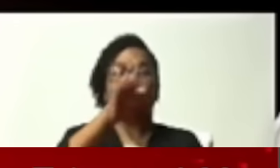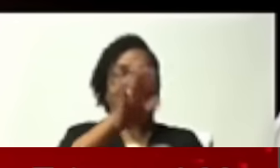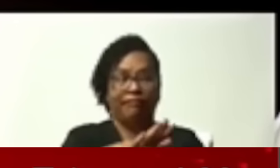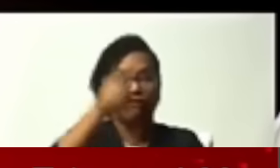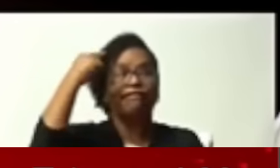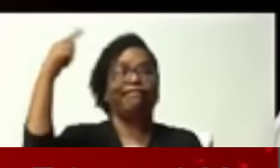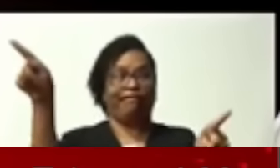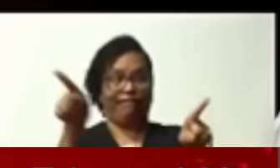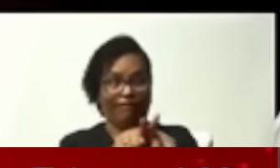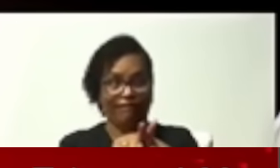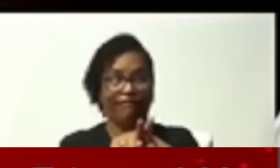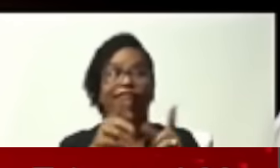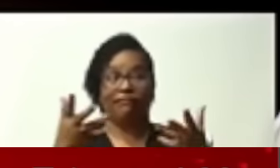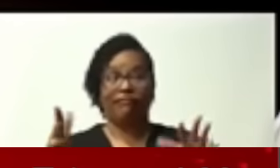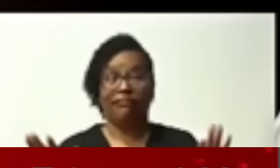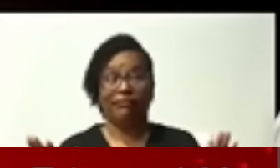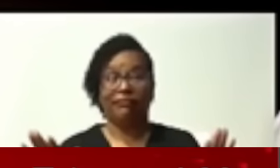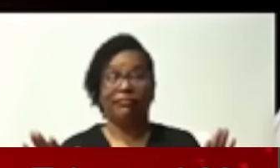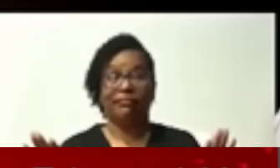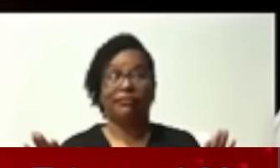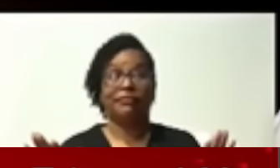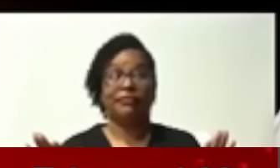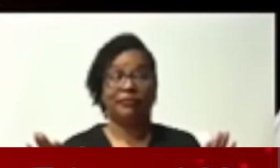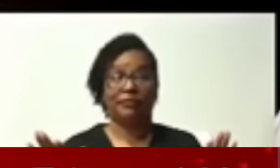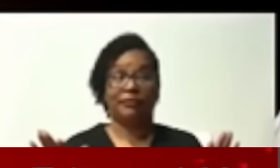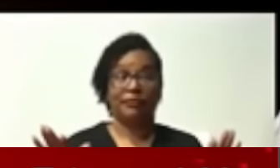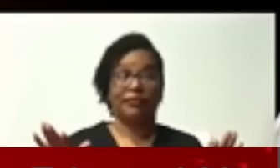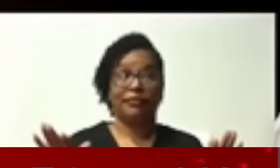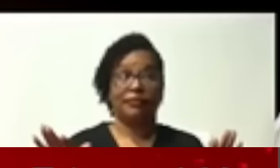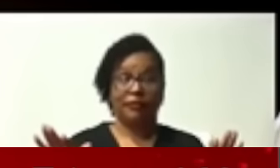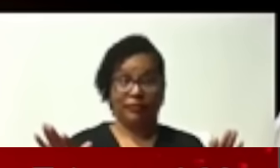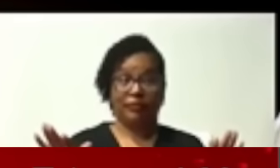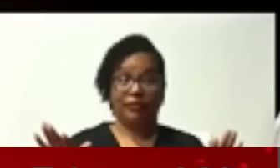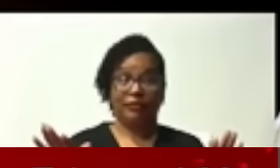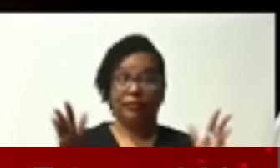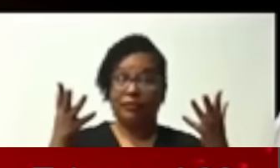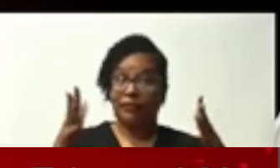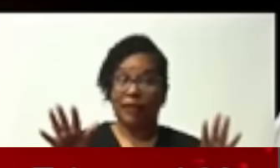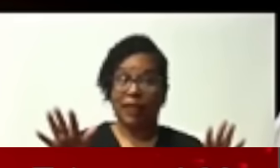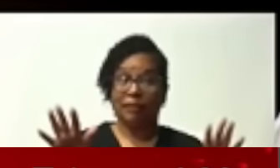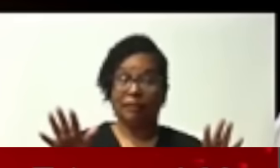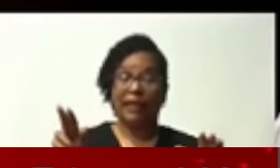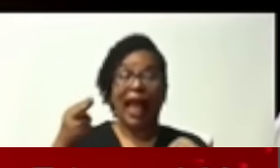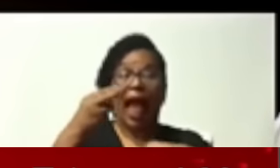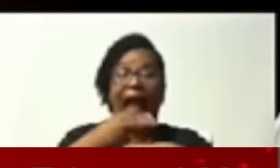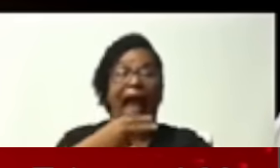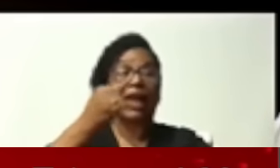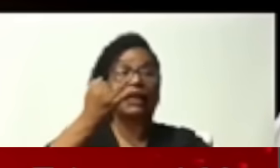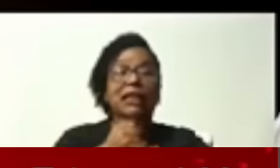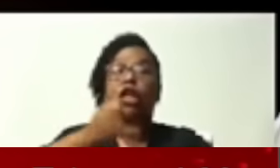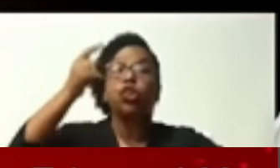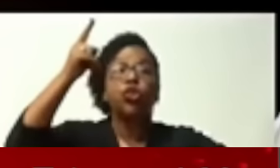y estamos claros, es de que bajo ningún concepto Haití podía modificar